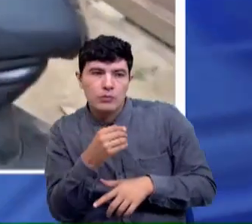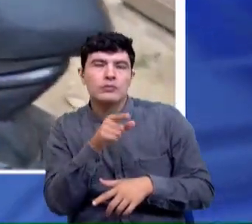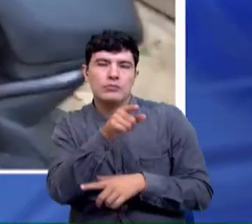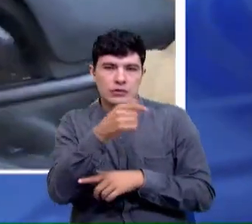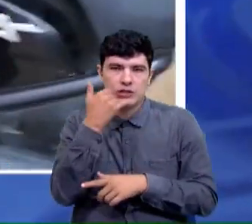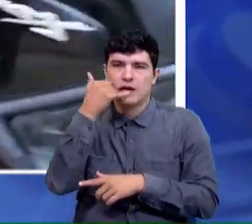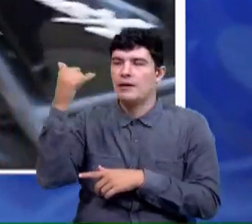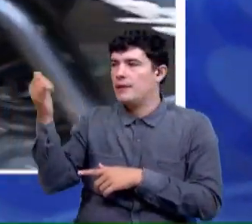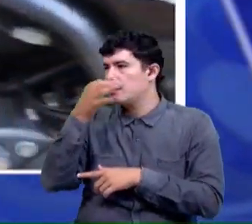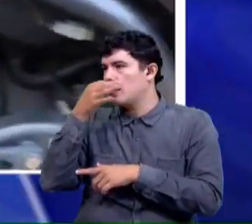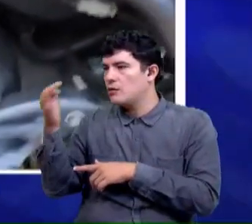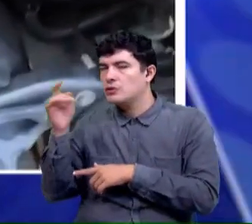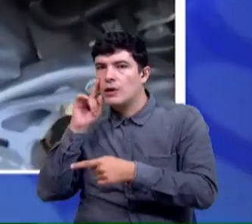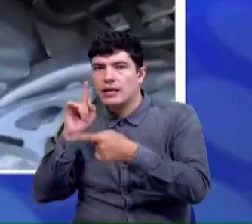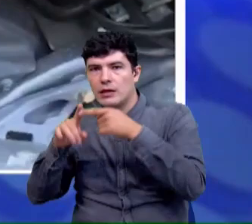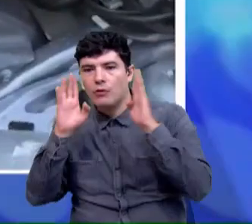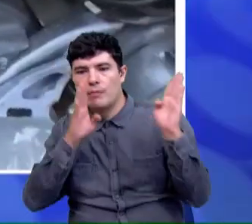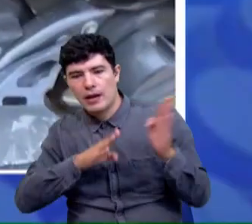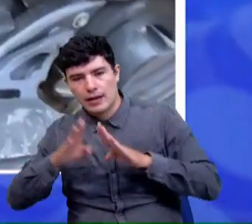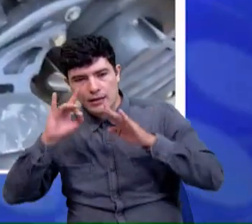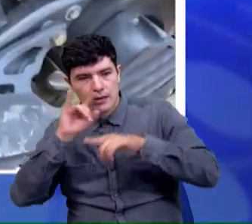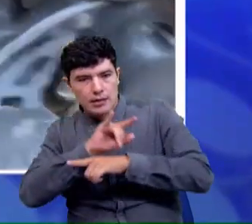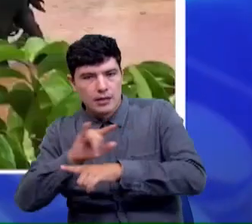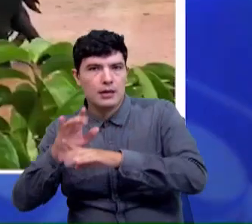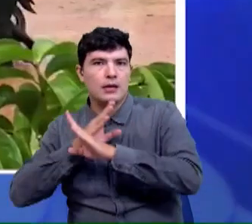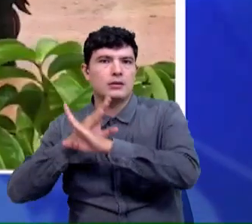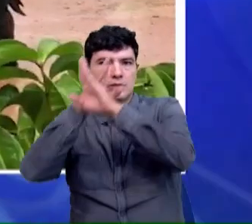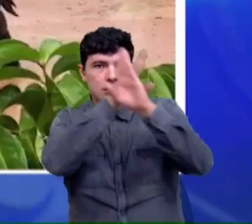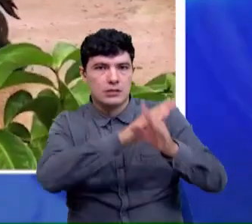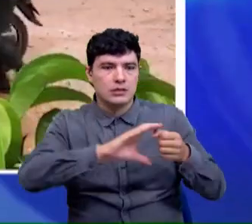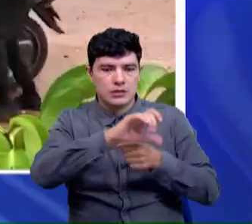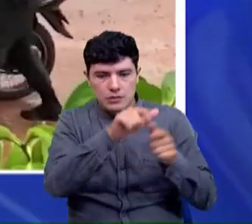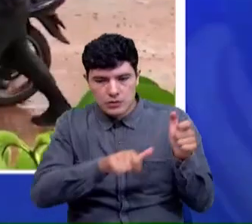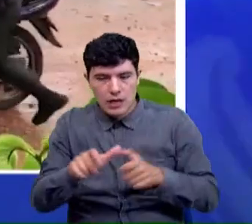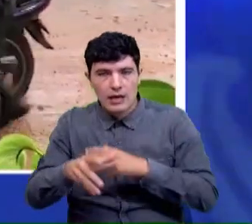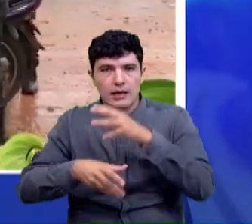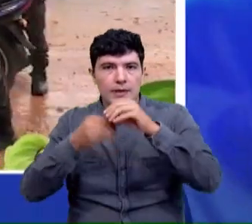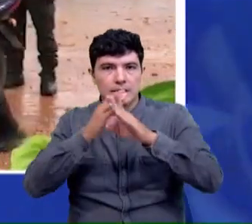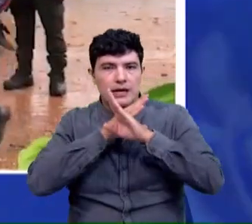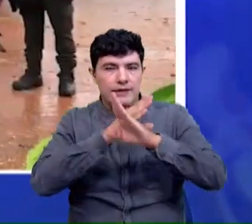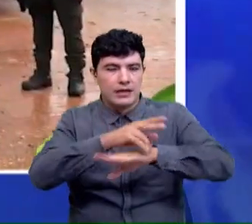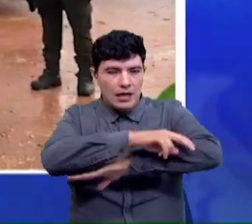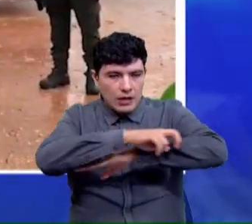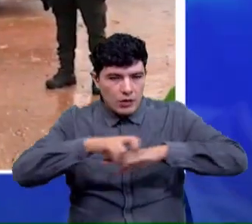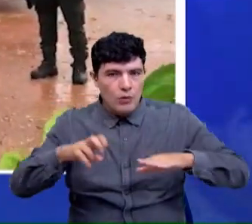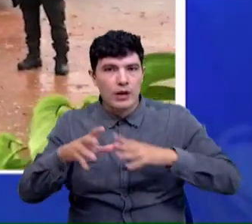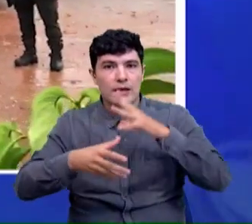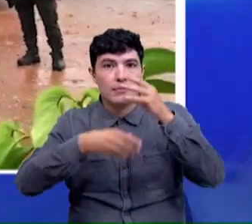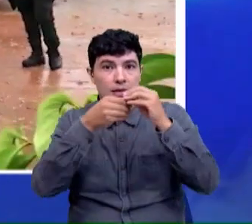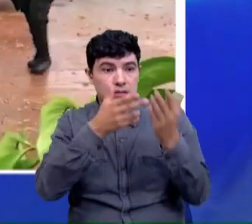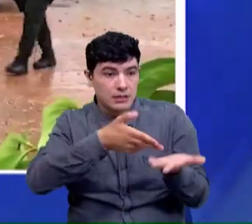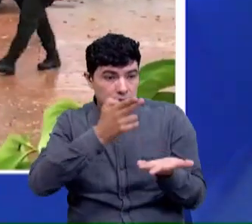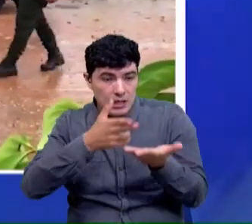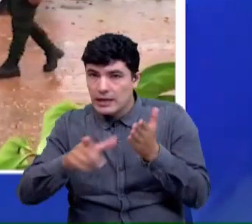seguridad ciudadana y aportando a la disminución de los hurtos y homicidios e incautación de las diferentes armas de fuego que